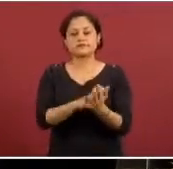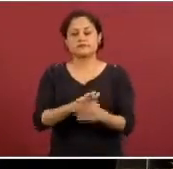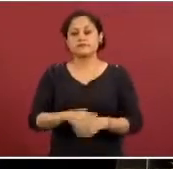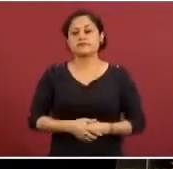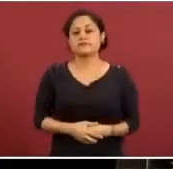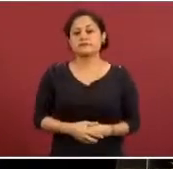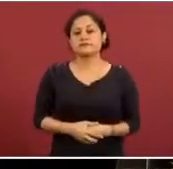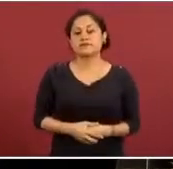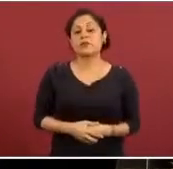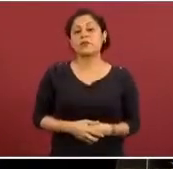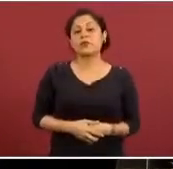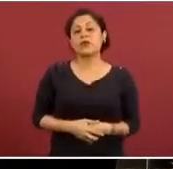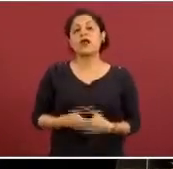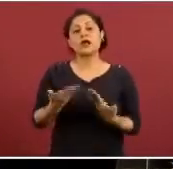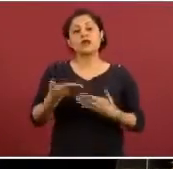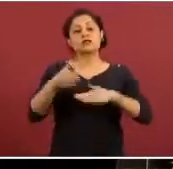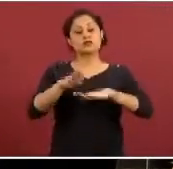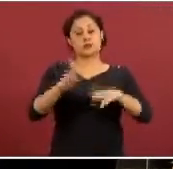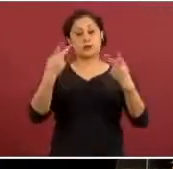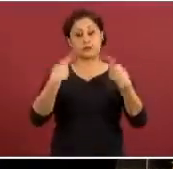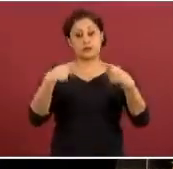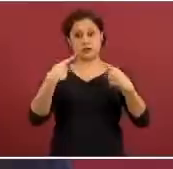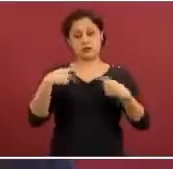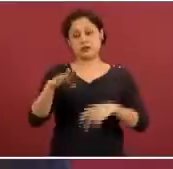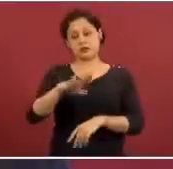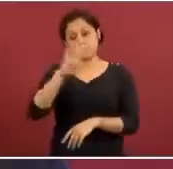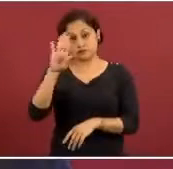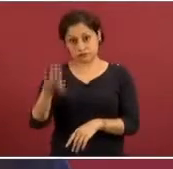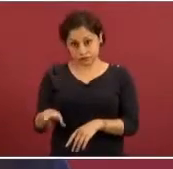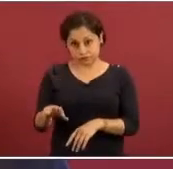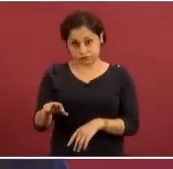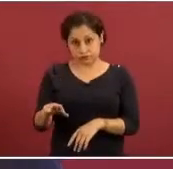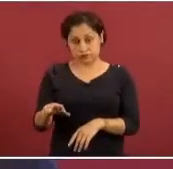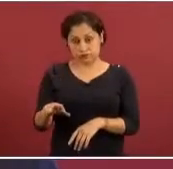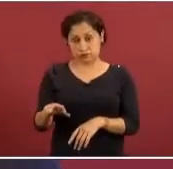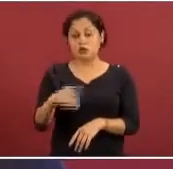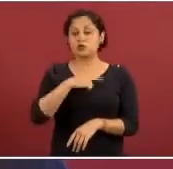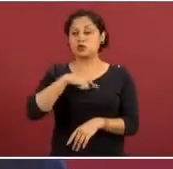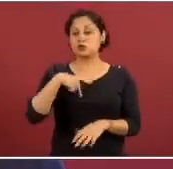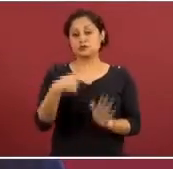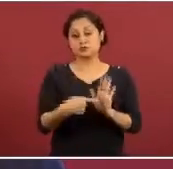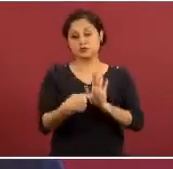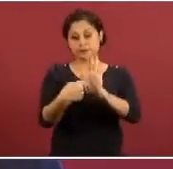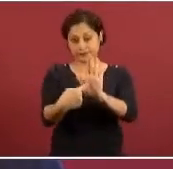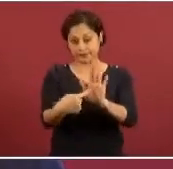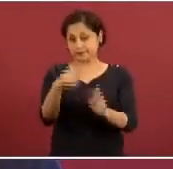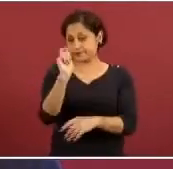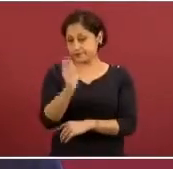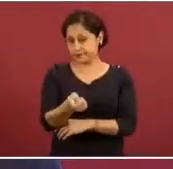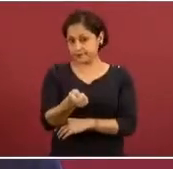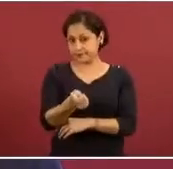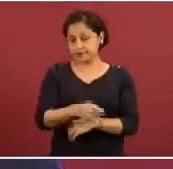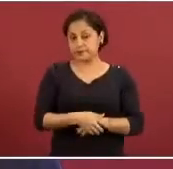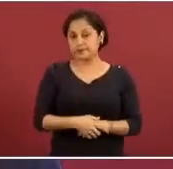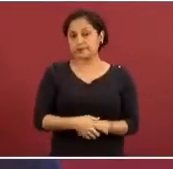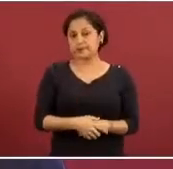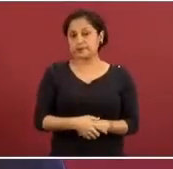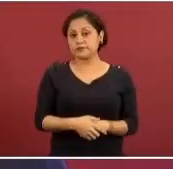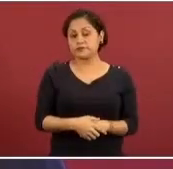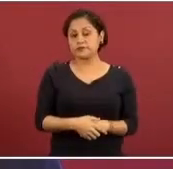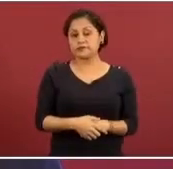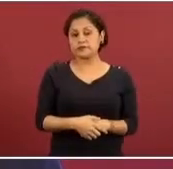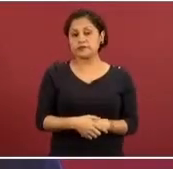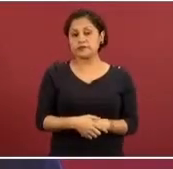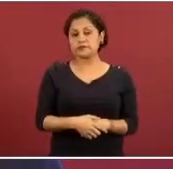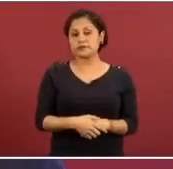En cuestión del panorama de las defunciones, pues podemos presentarles que también este